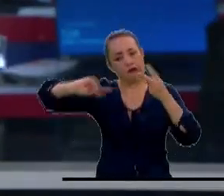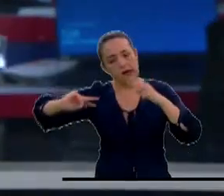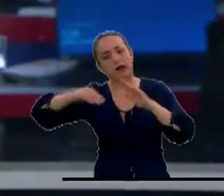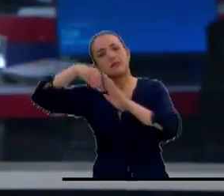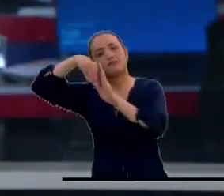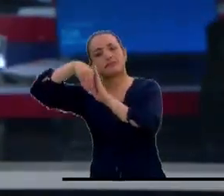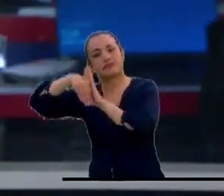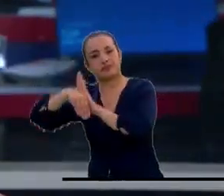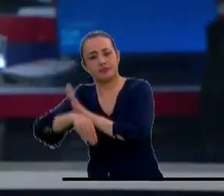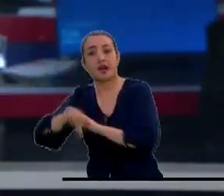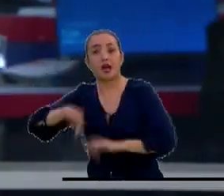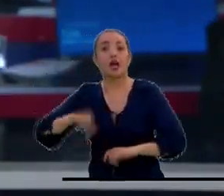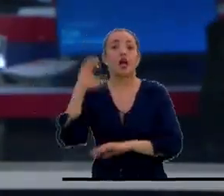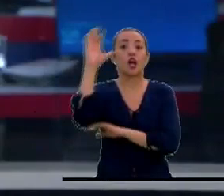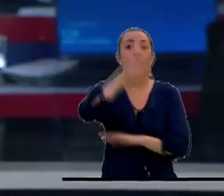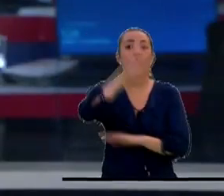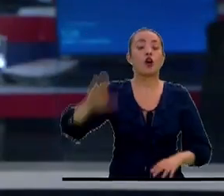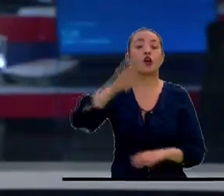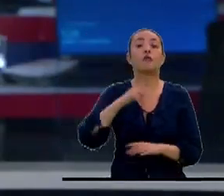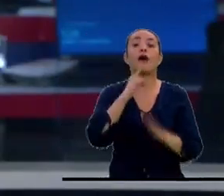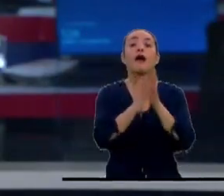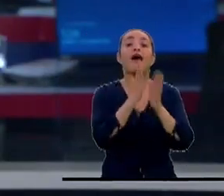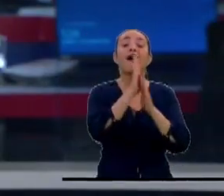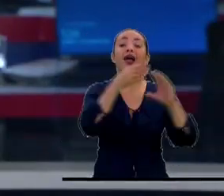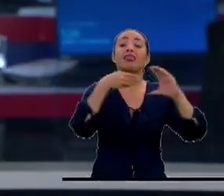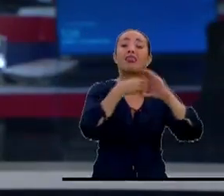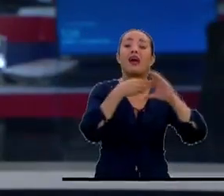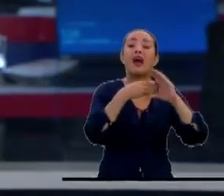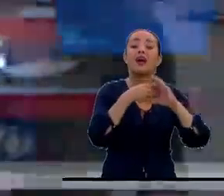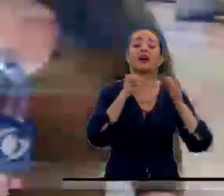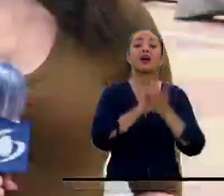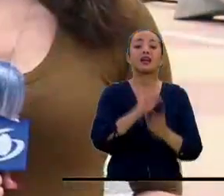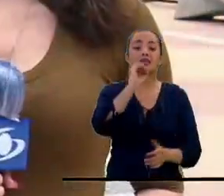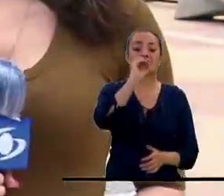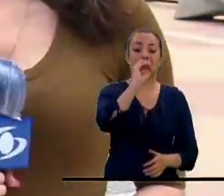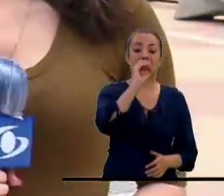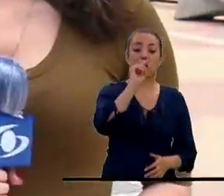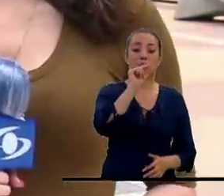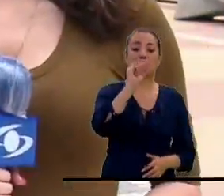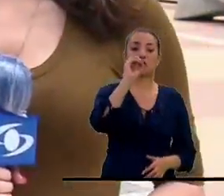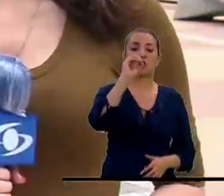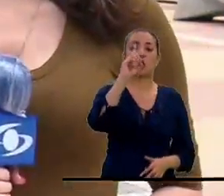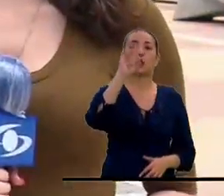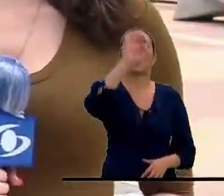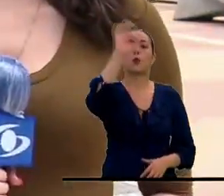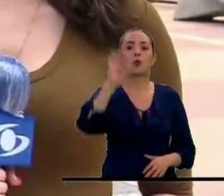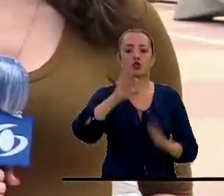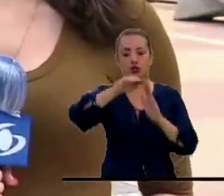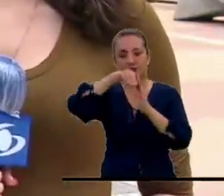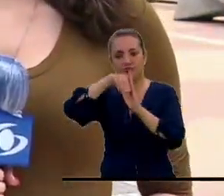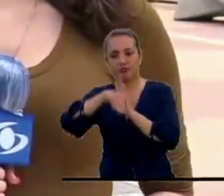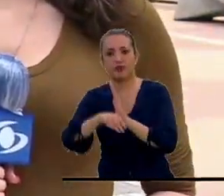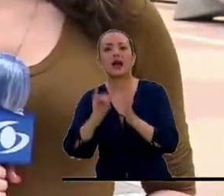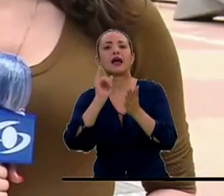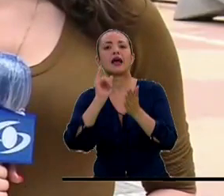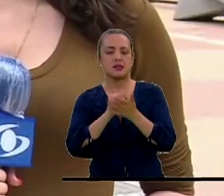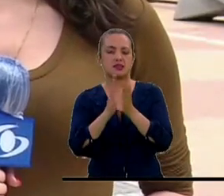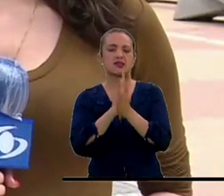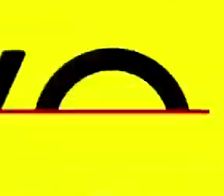mes de agosto la inflación mensual fue del menos 0.01%. Viviana Villate, ¿cómo se explica el DANE este